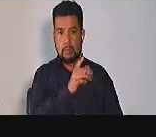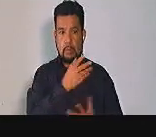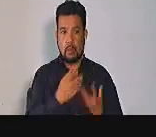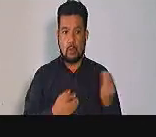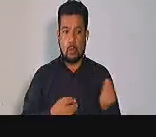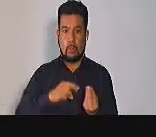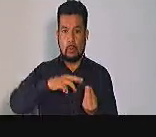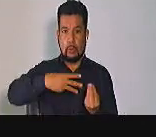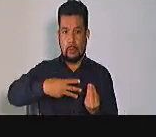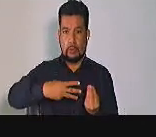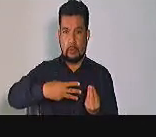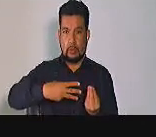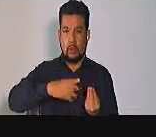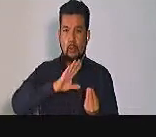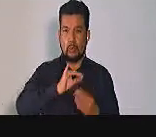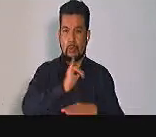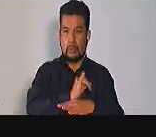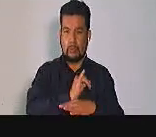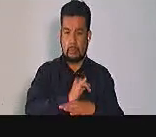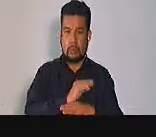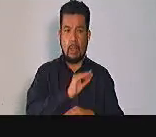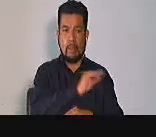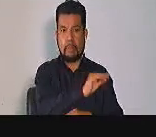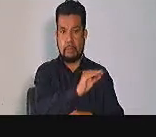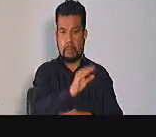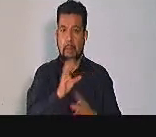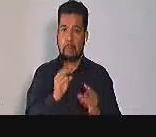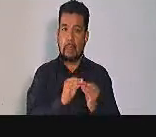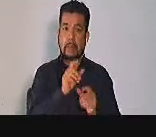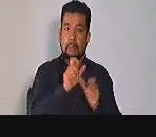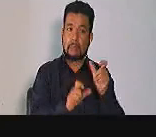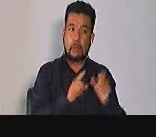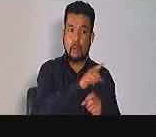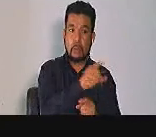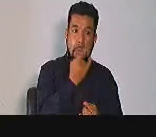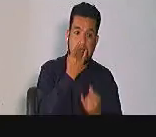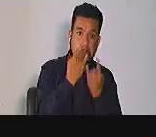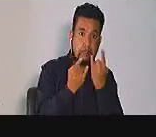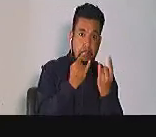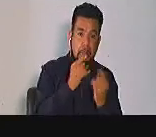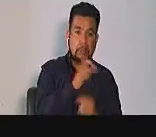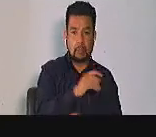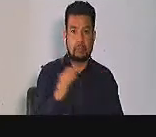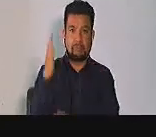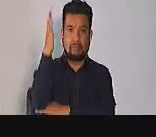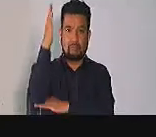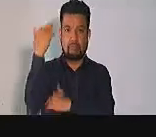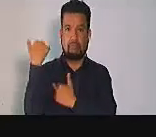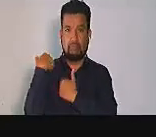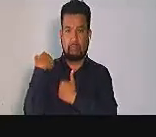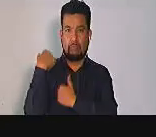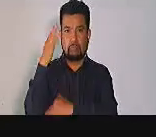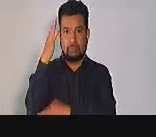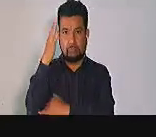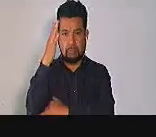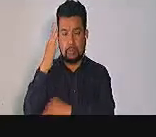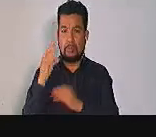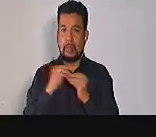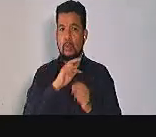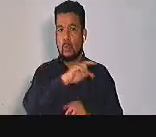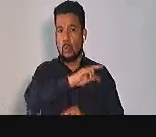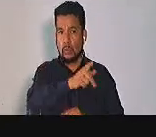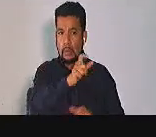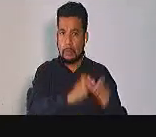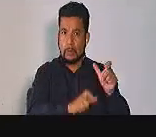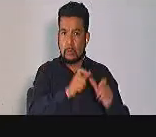de la comisión tercera y a las personas que están interesados, a los ponentes y demás